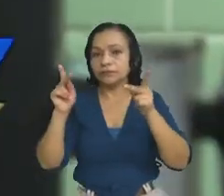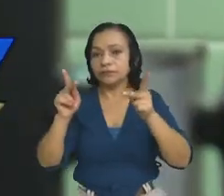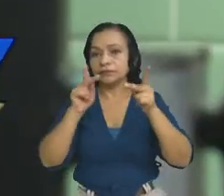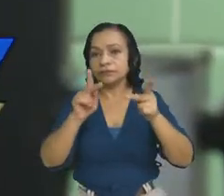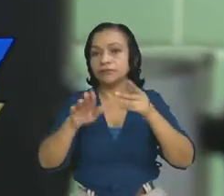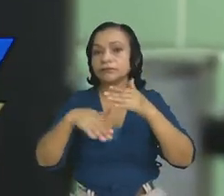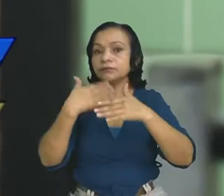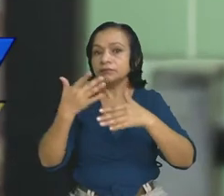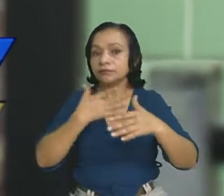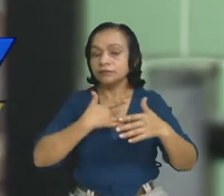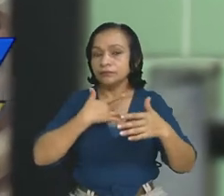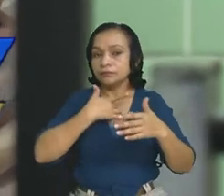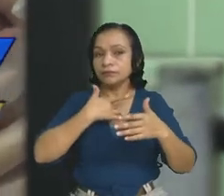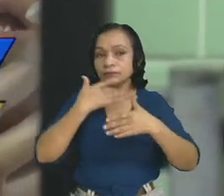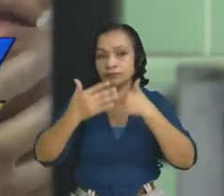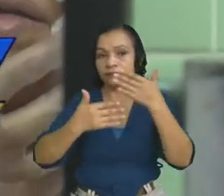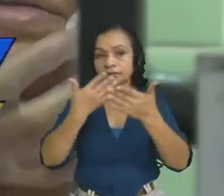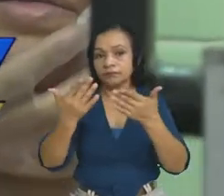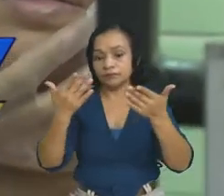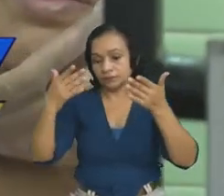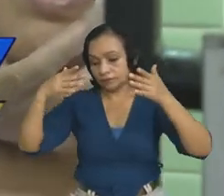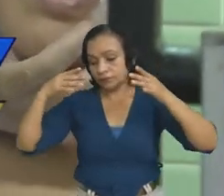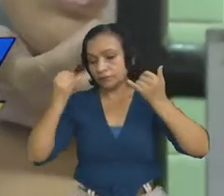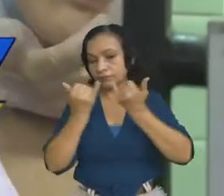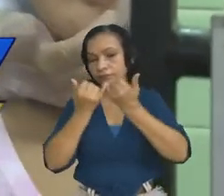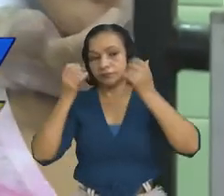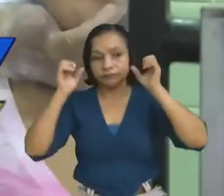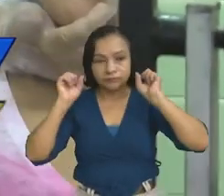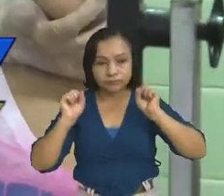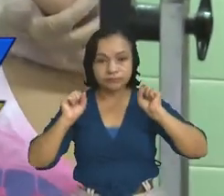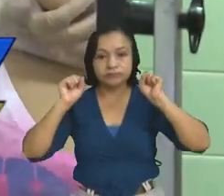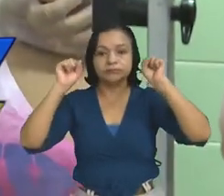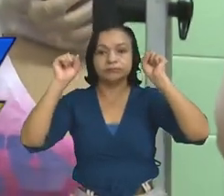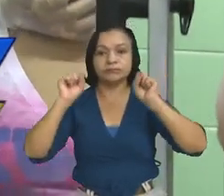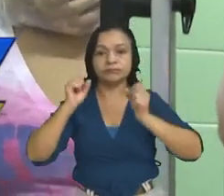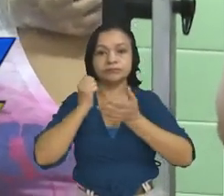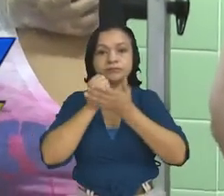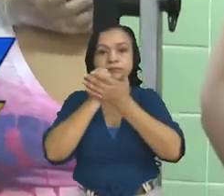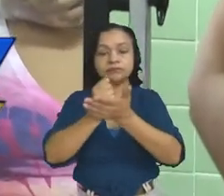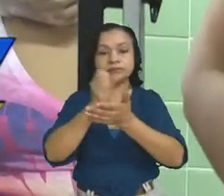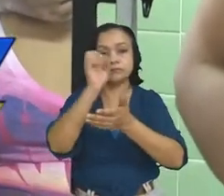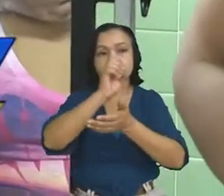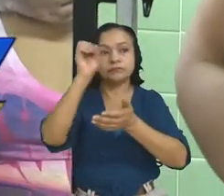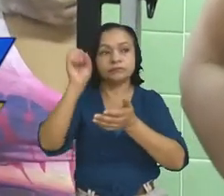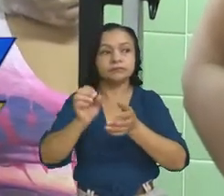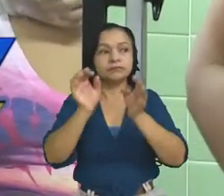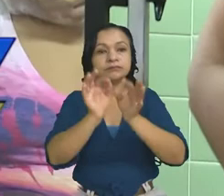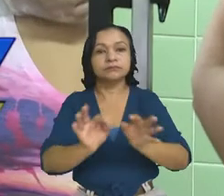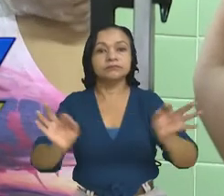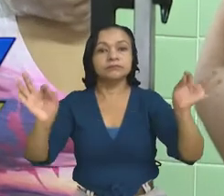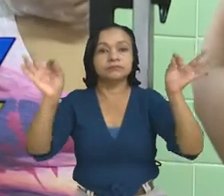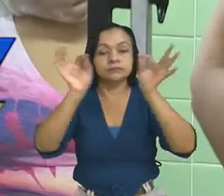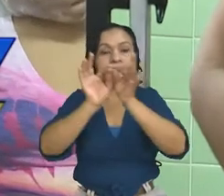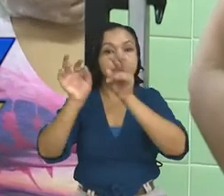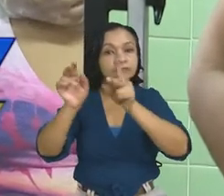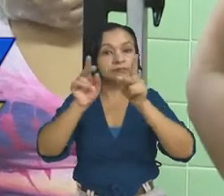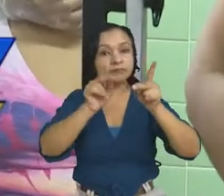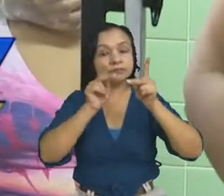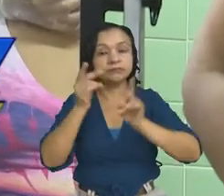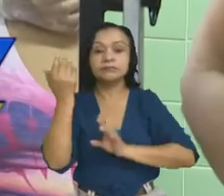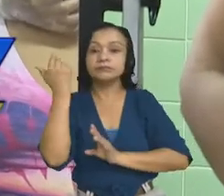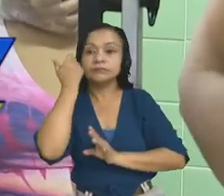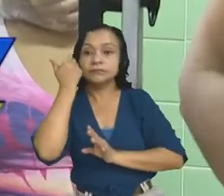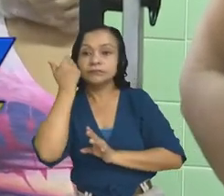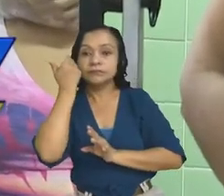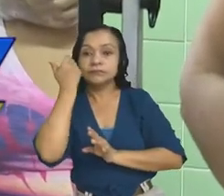posteriores y que ameritan ese proceso de fisioterapia y de rehabilitación. Y también hay un porcentaje importante de personas que presentan una enfermedad que se